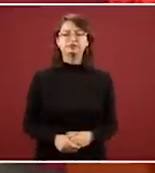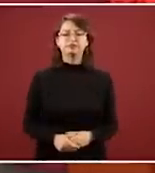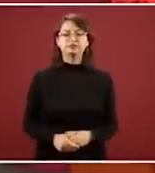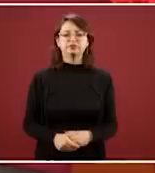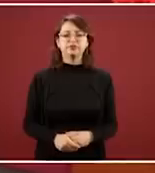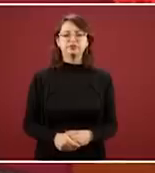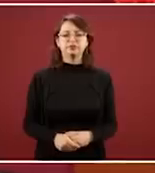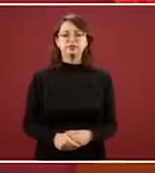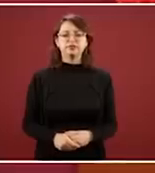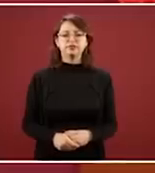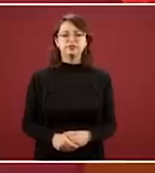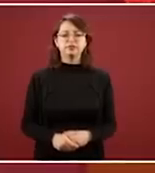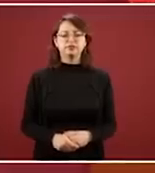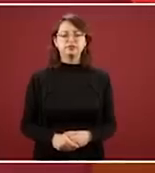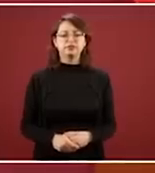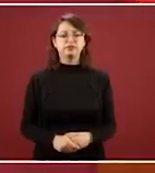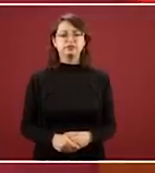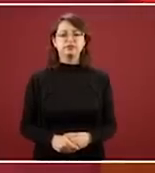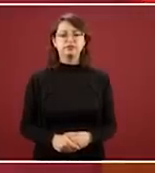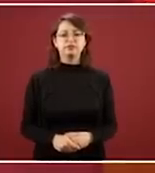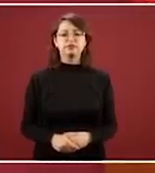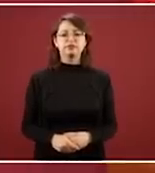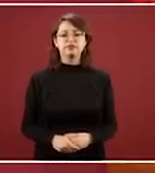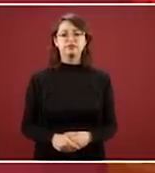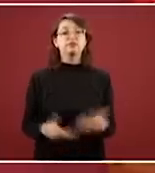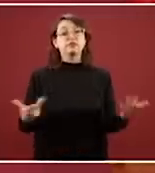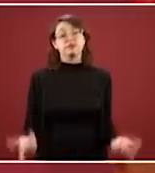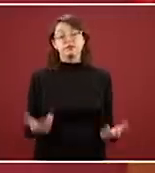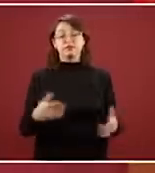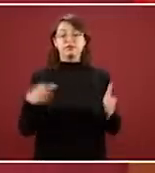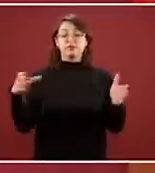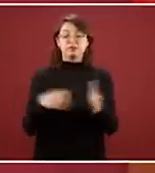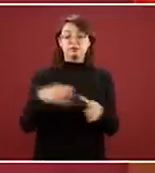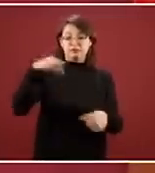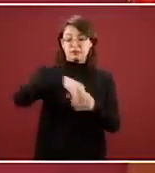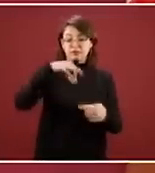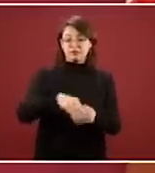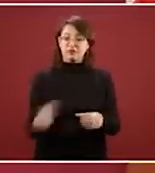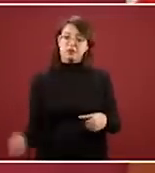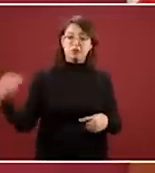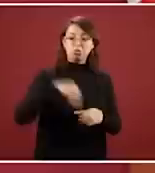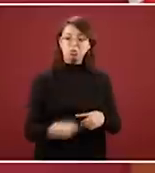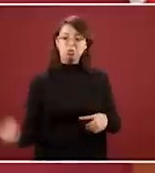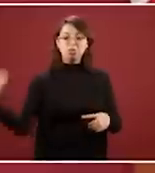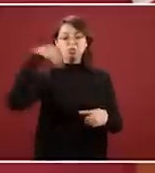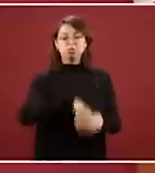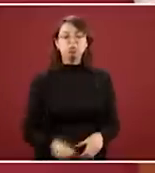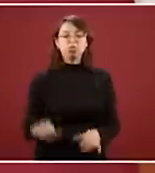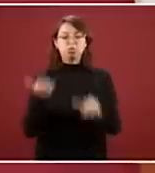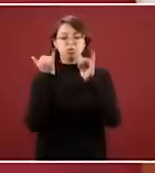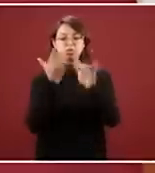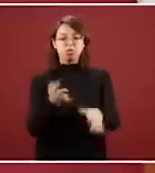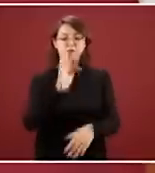Y desde luego que no se rellenen las urnas, que no se falsifiquen las actas,